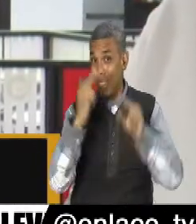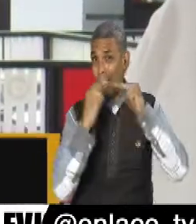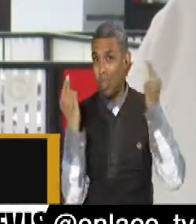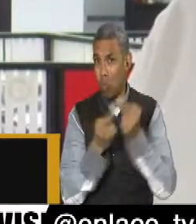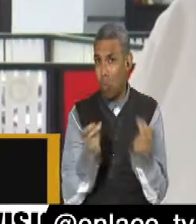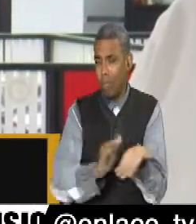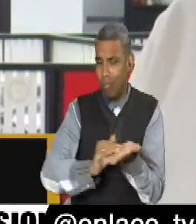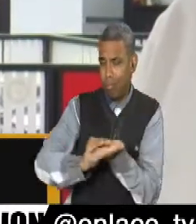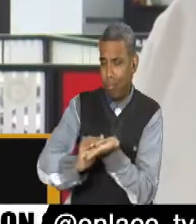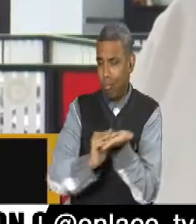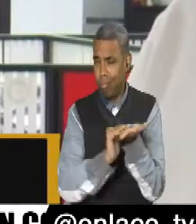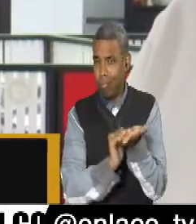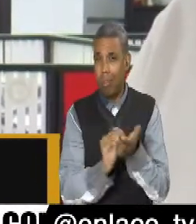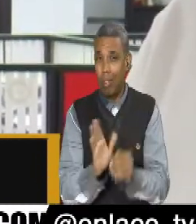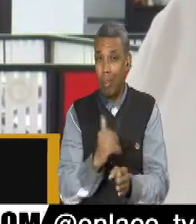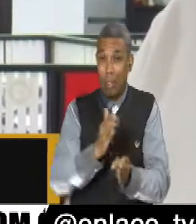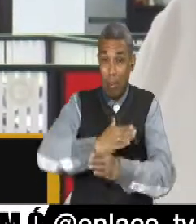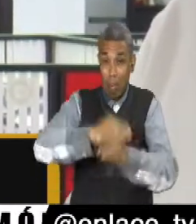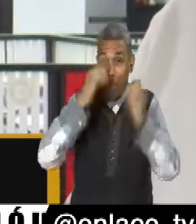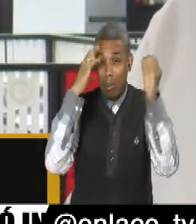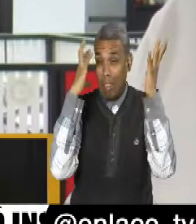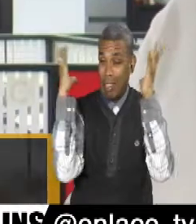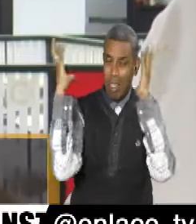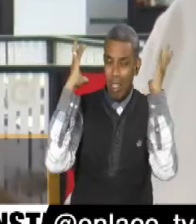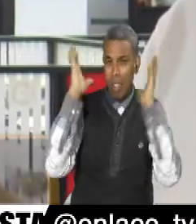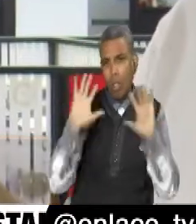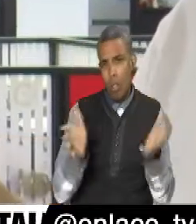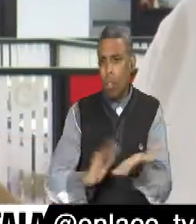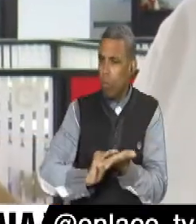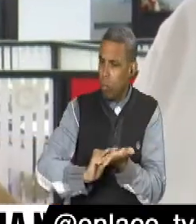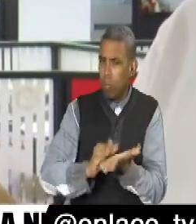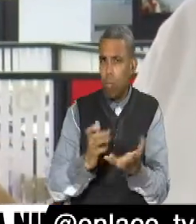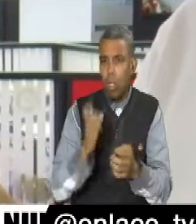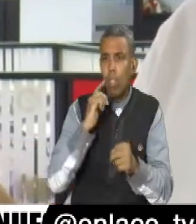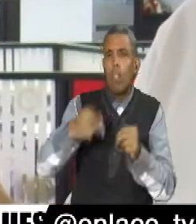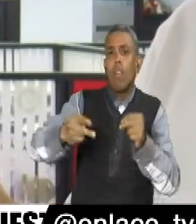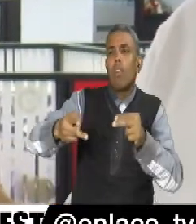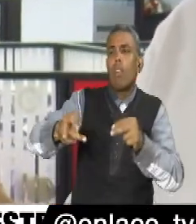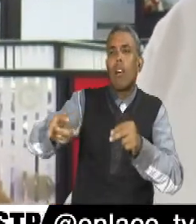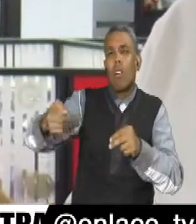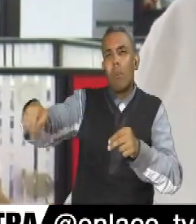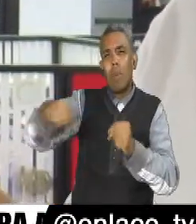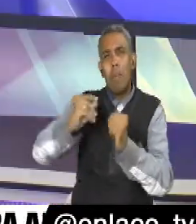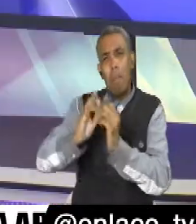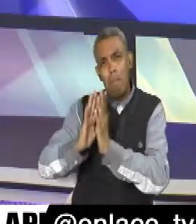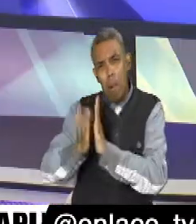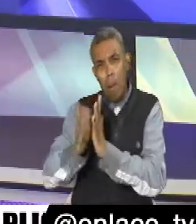también desentrabar un poco los acuerdos de pago con los proveedores locales.